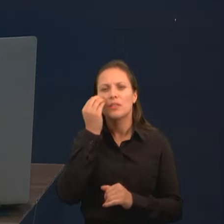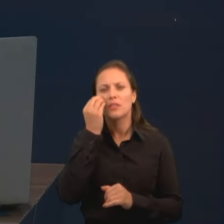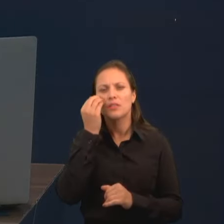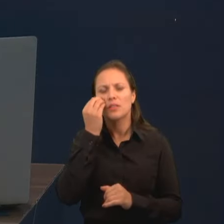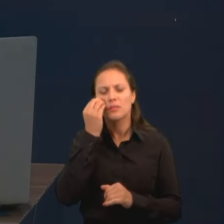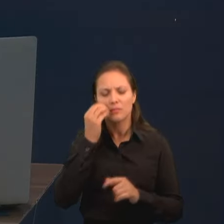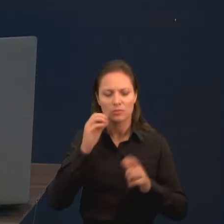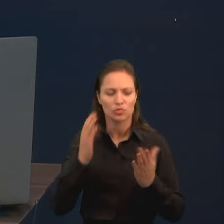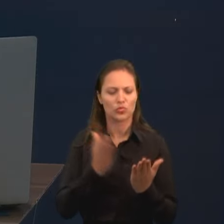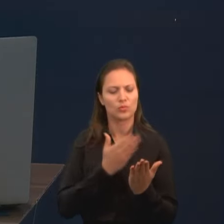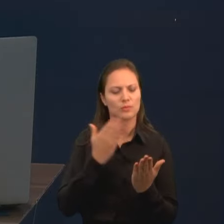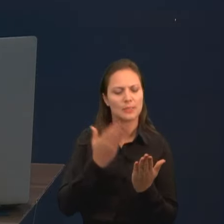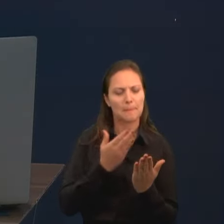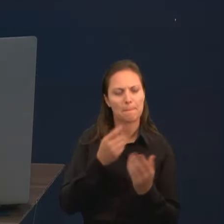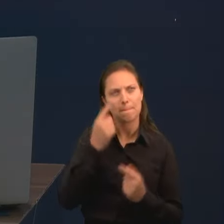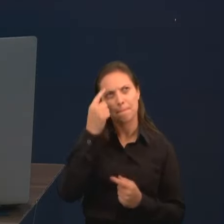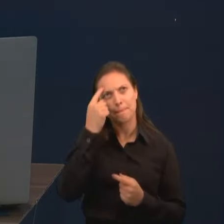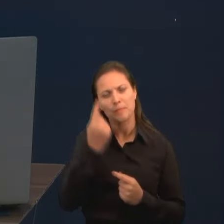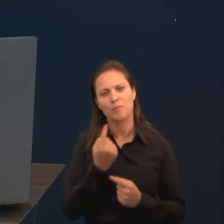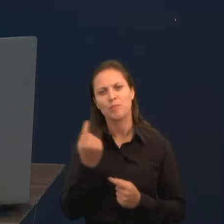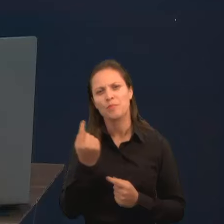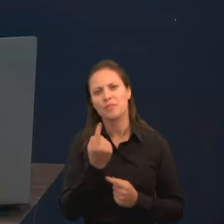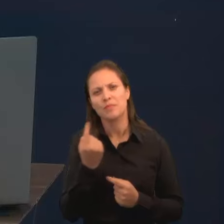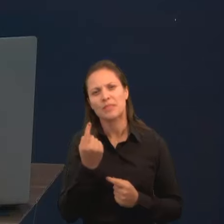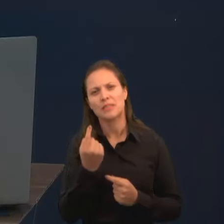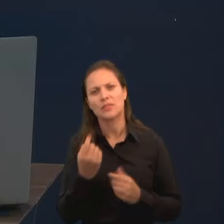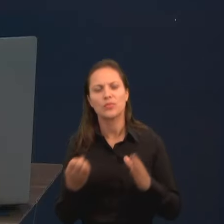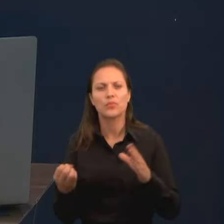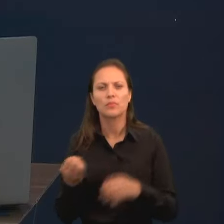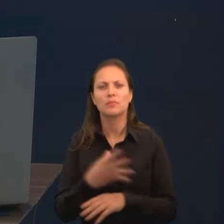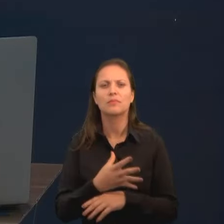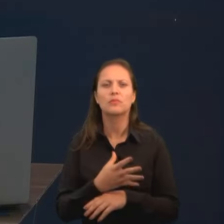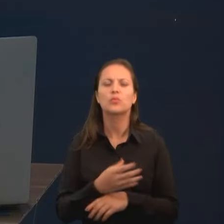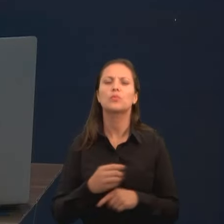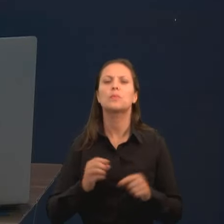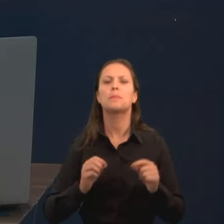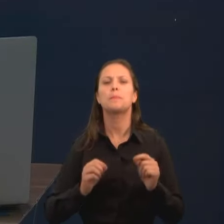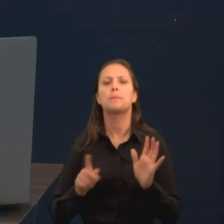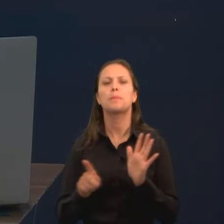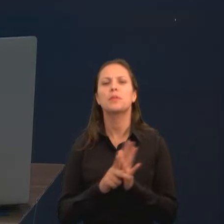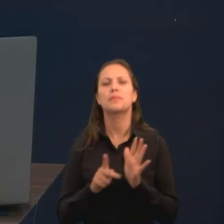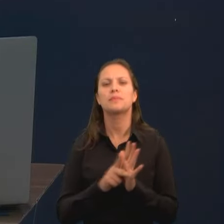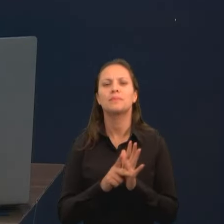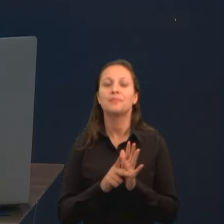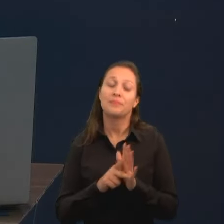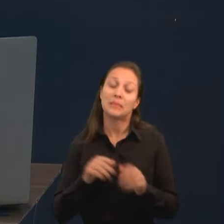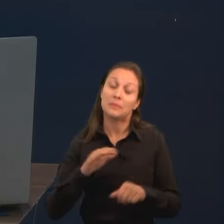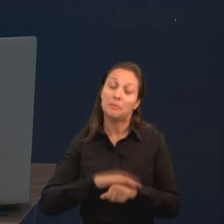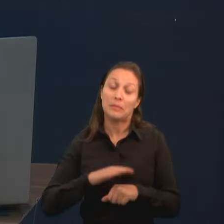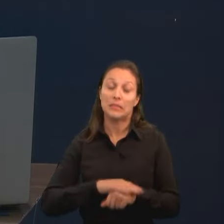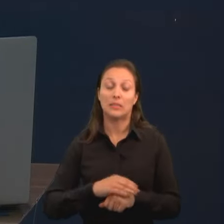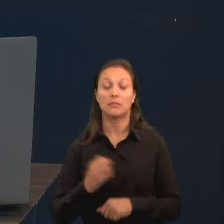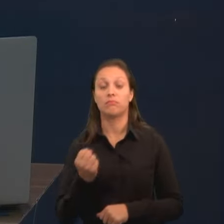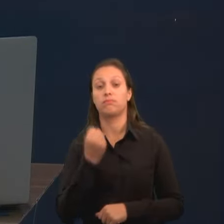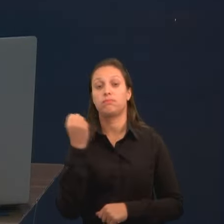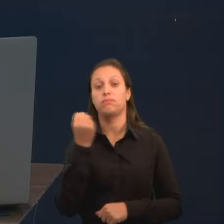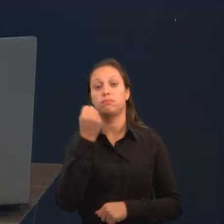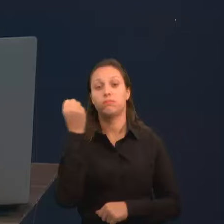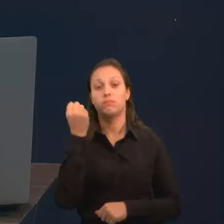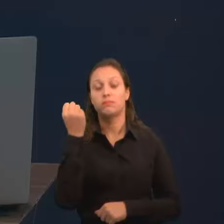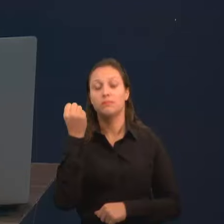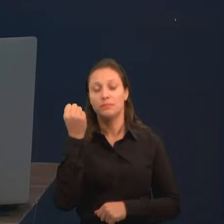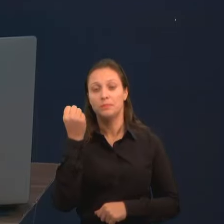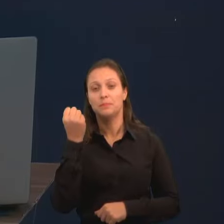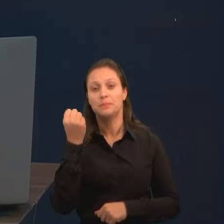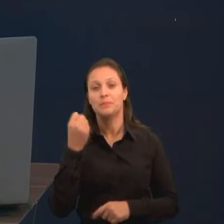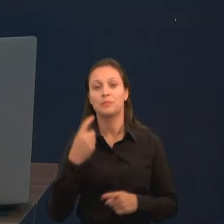un periodismo individual y emprendedor y absolutamente polémico o